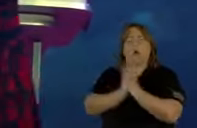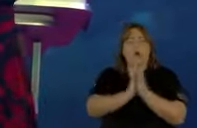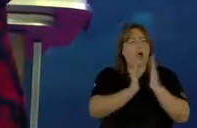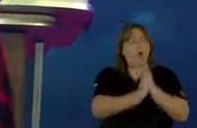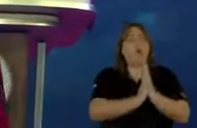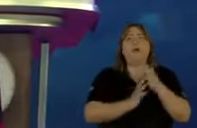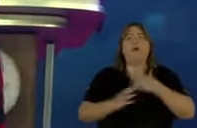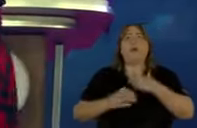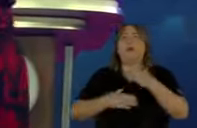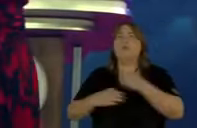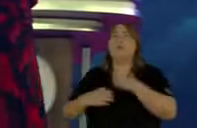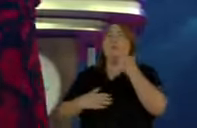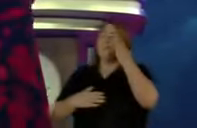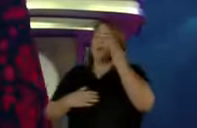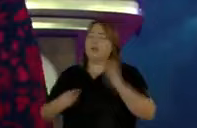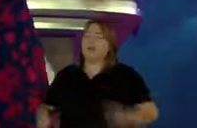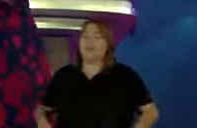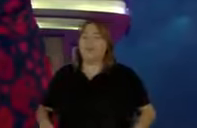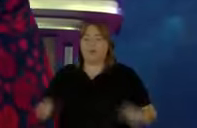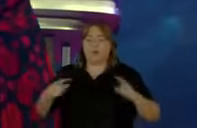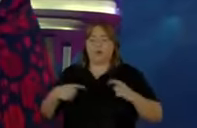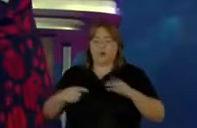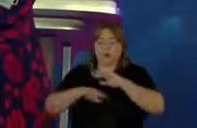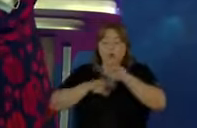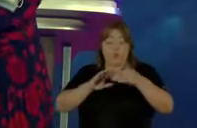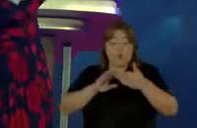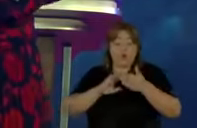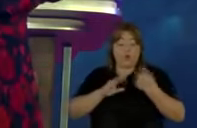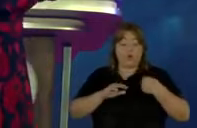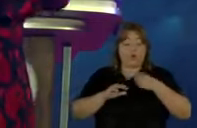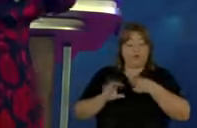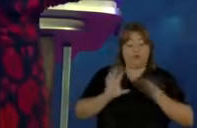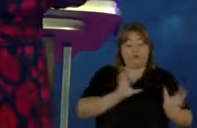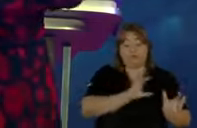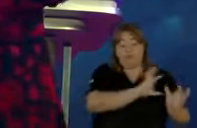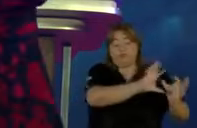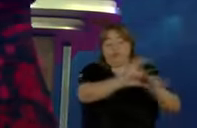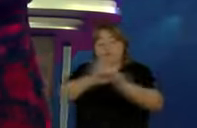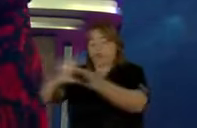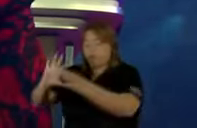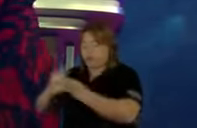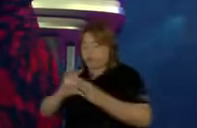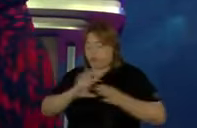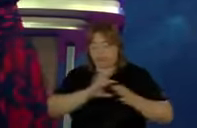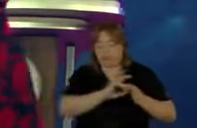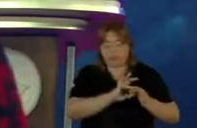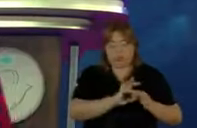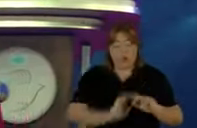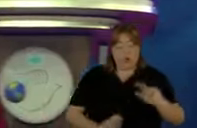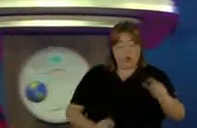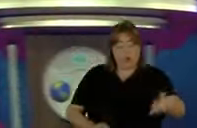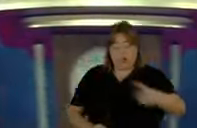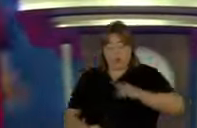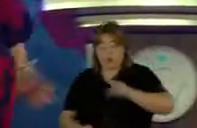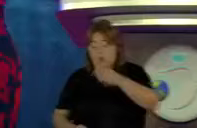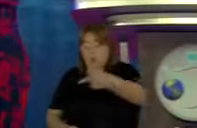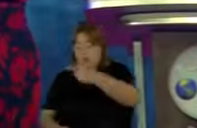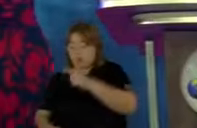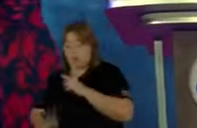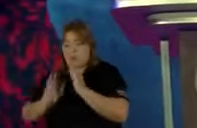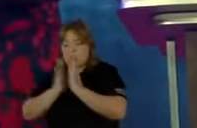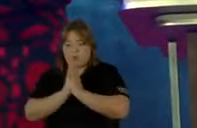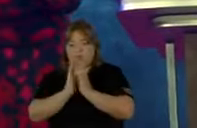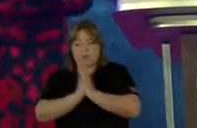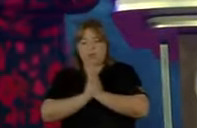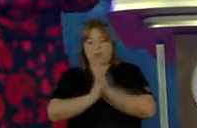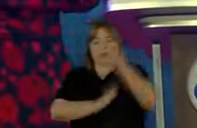clamar por esa vida, porque como estamos todos vinculados en la fe, oramos los unos por los otros. El Espíritu de Dios